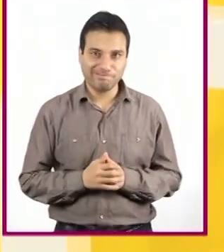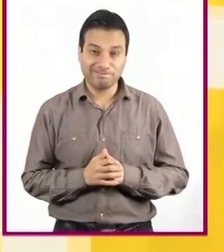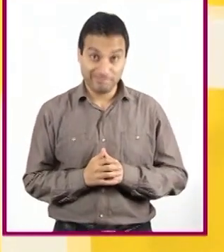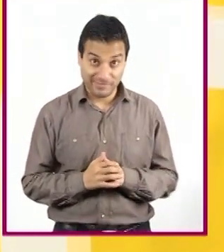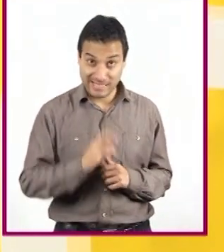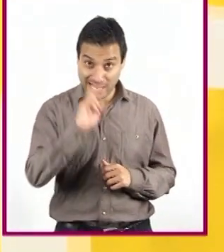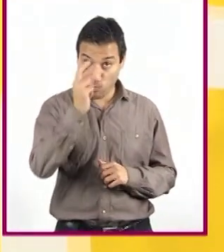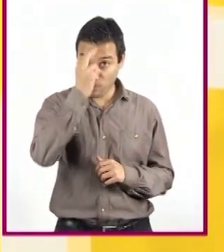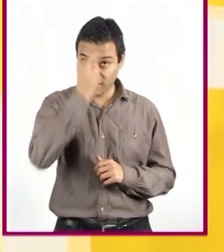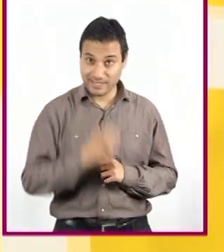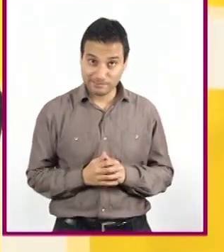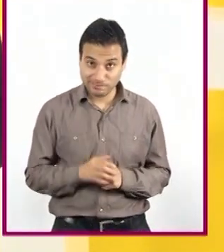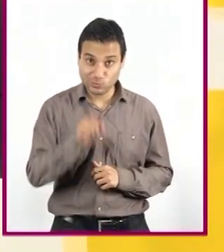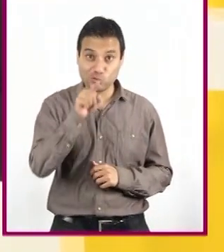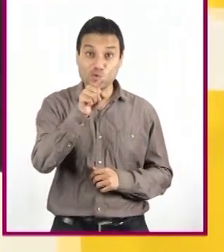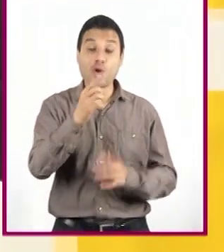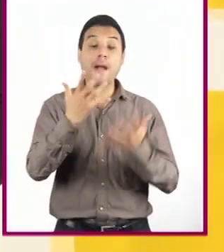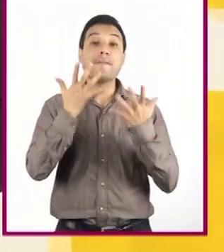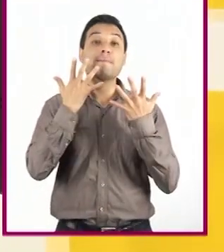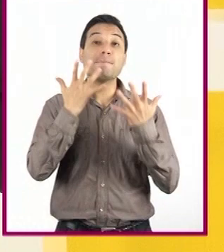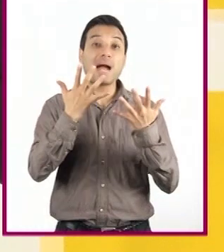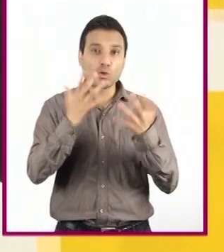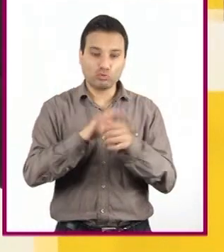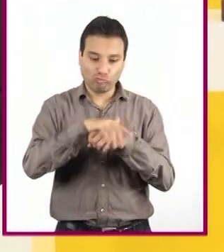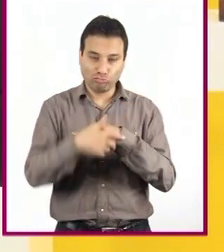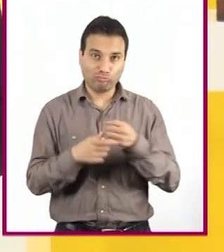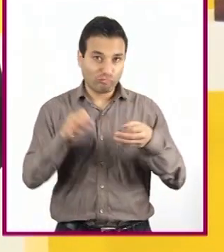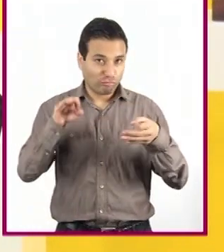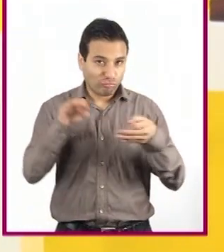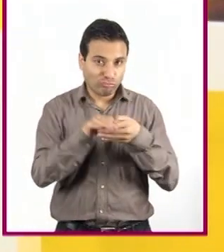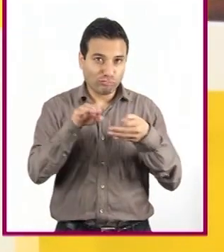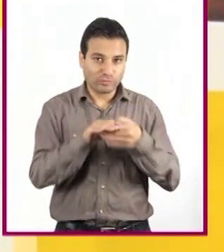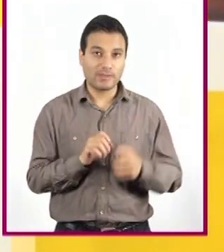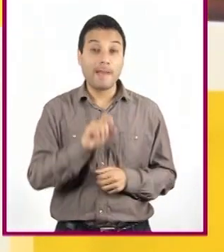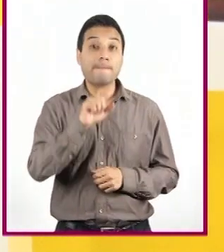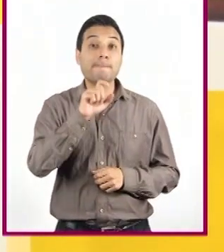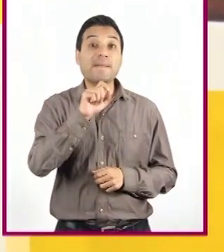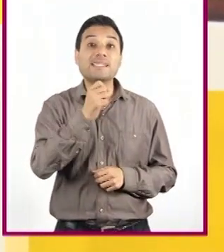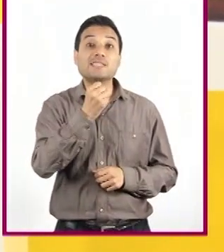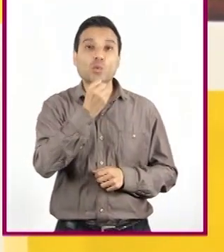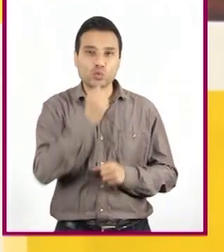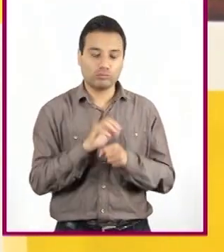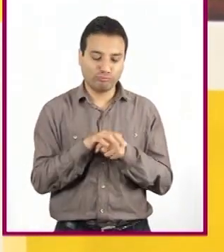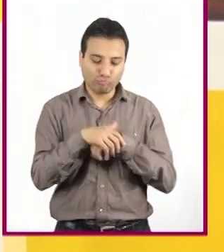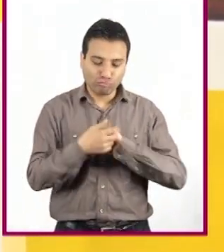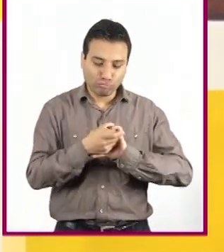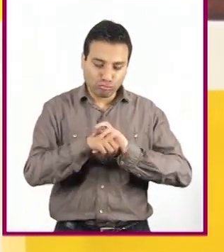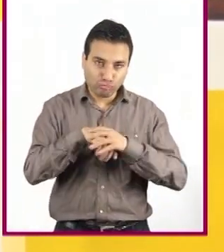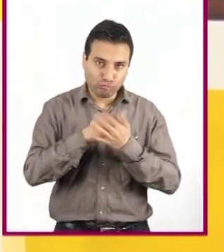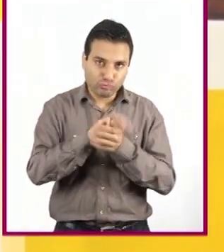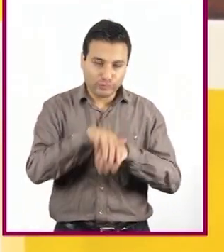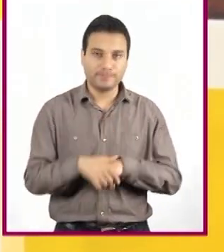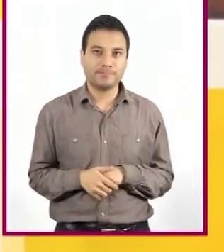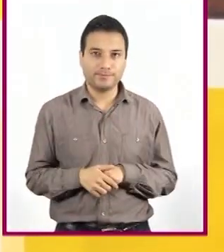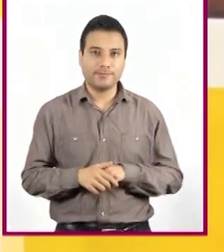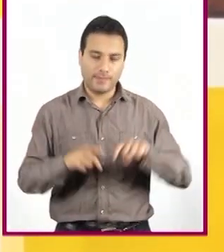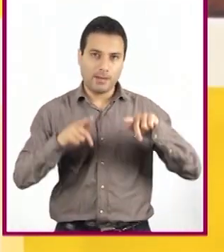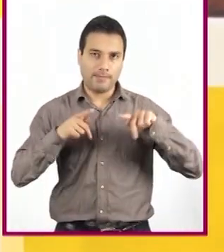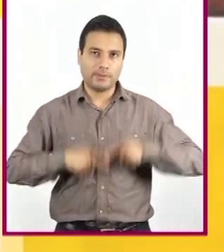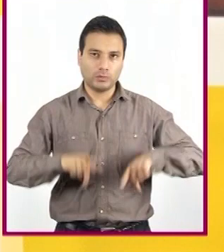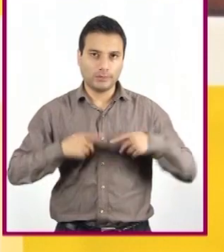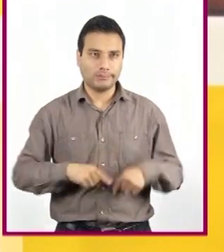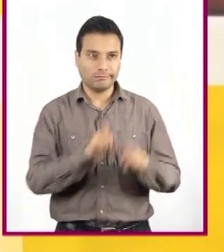Recuerden lavarse continuamente las manos durante al menos 20 segundos, mantener la sana